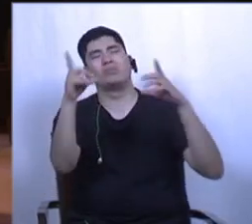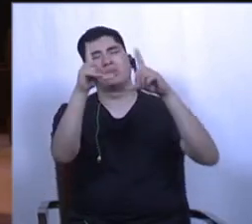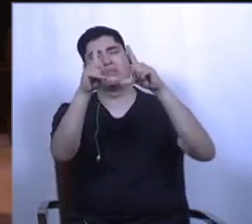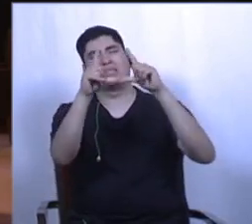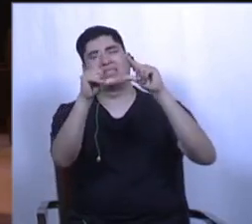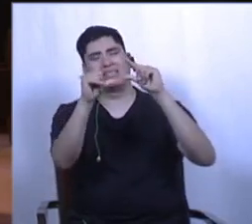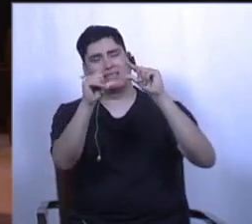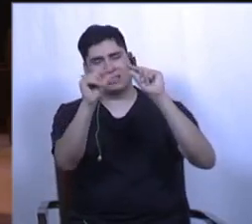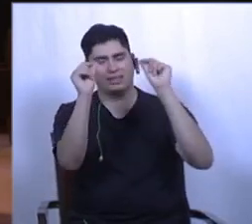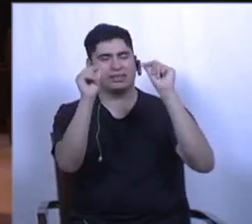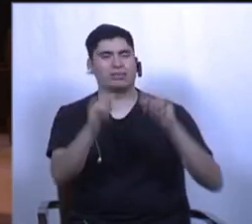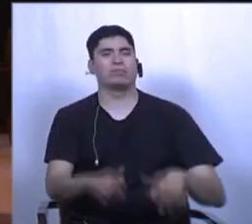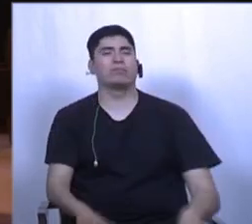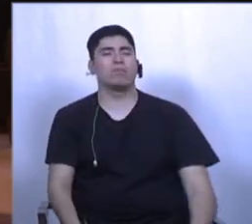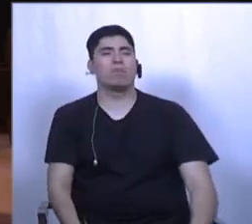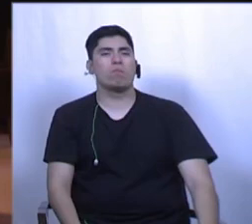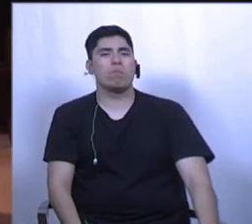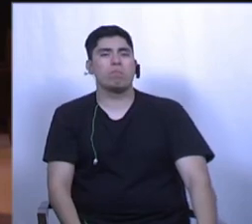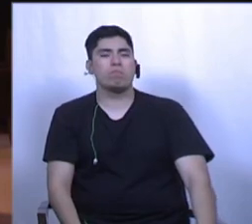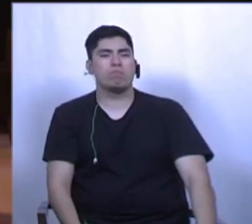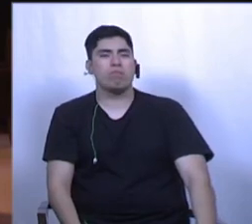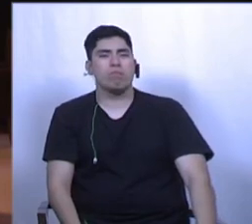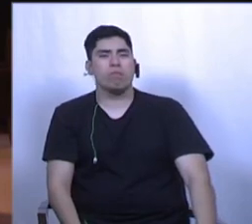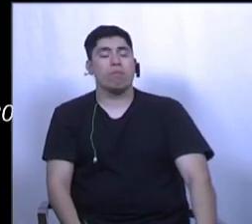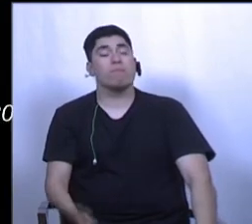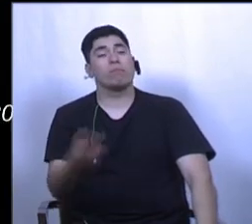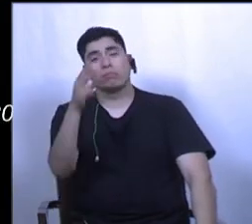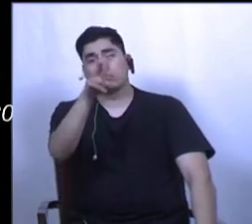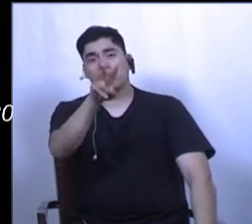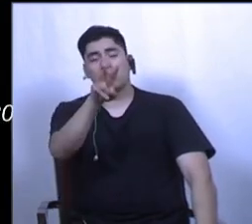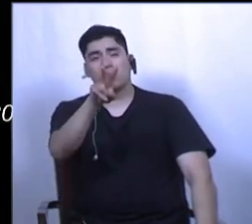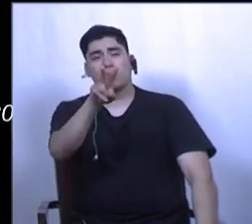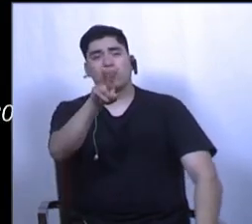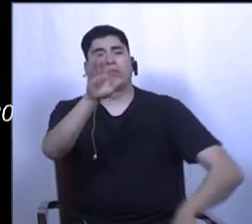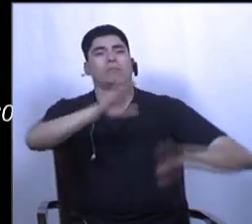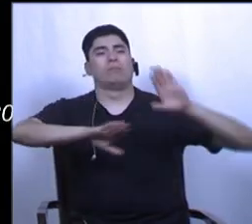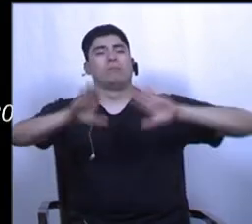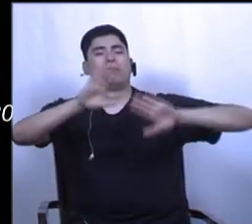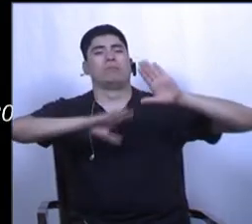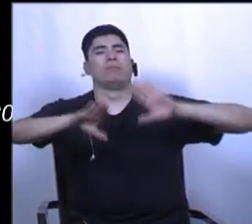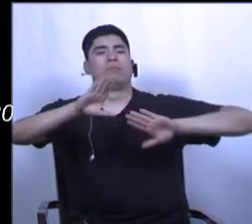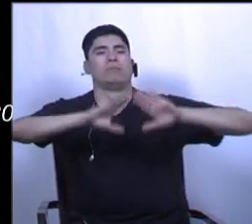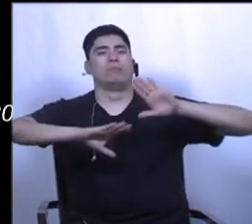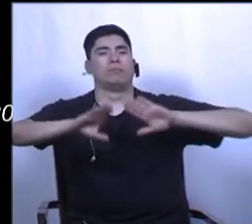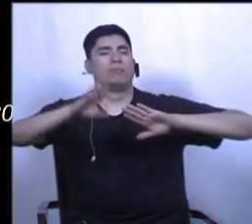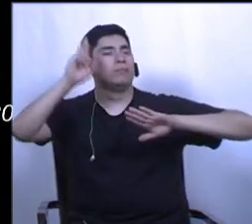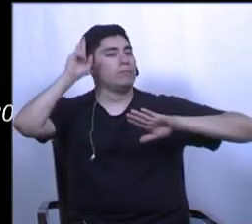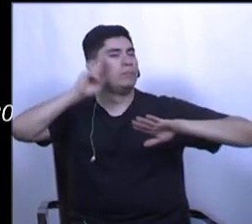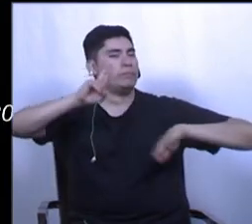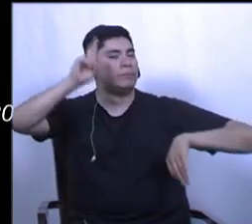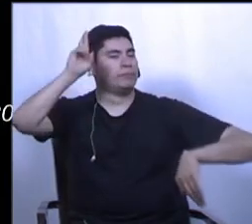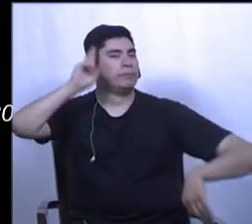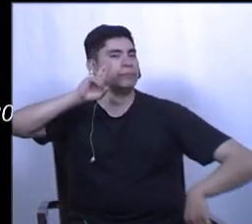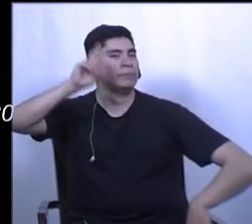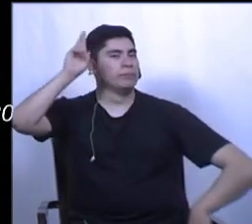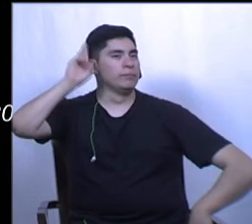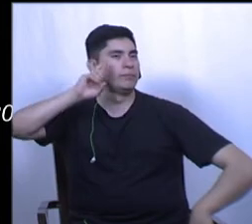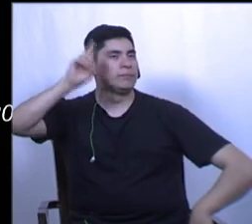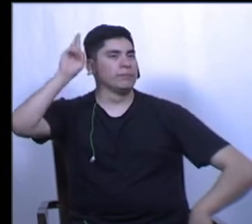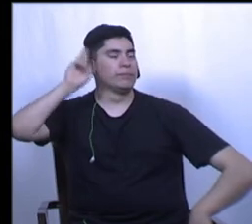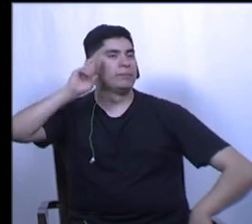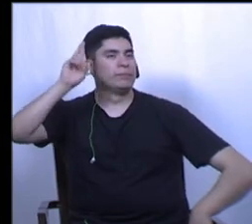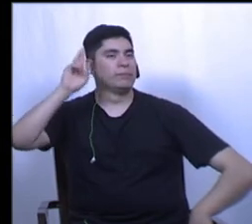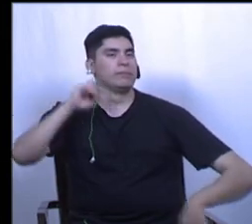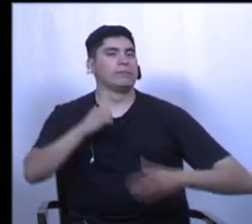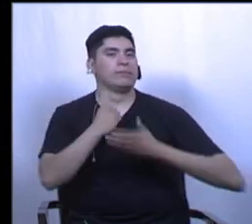de células muertas y por el contrario se ven las que están protegidas, que protegen los recuerdos, los comportamientos y que